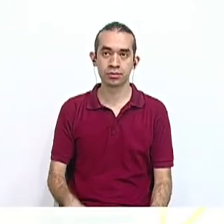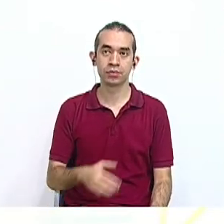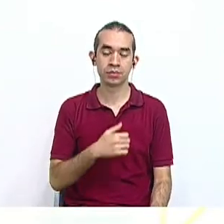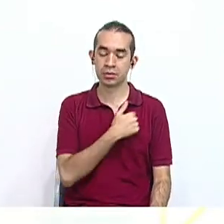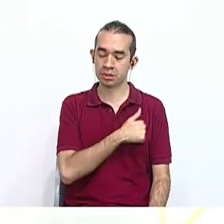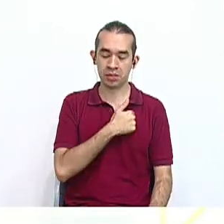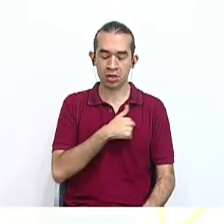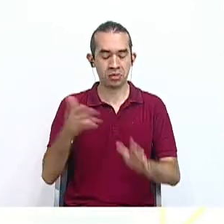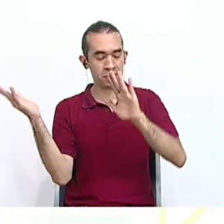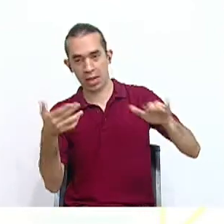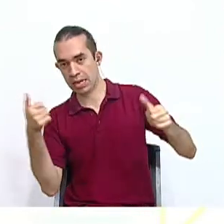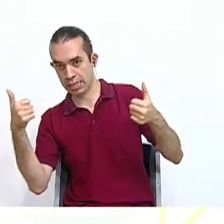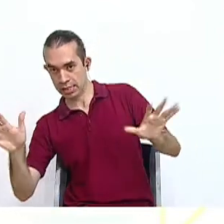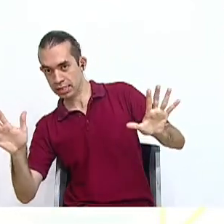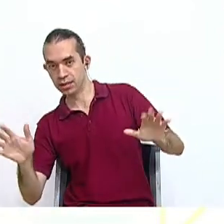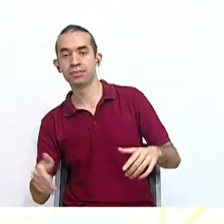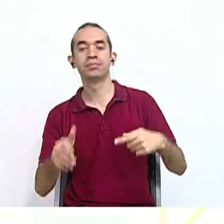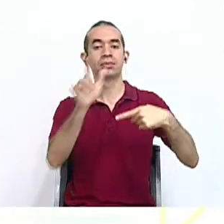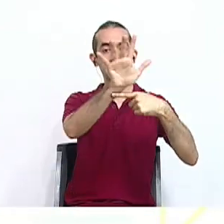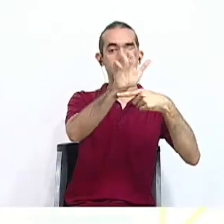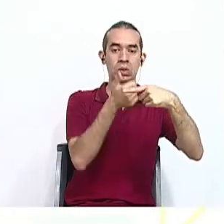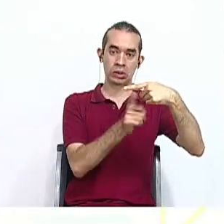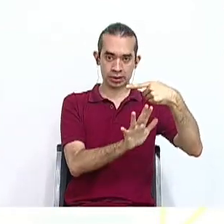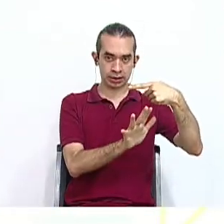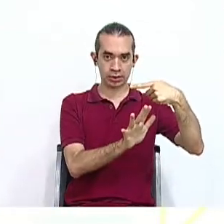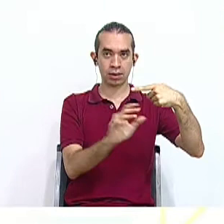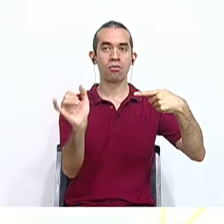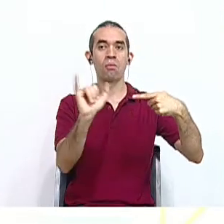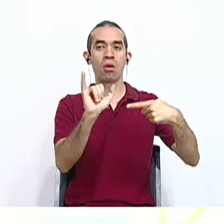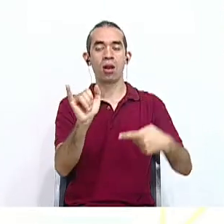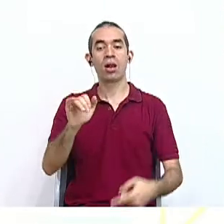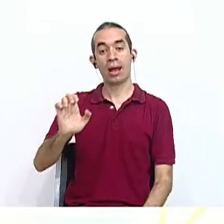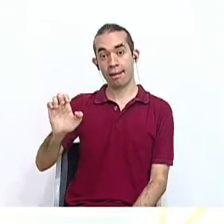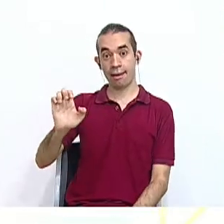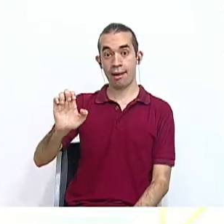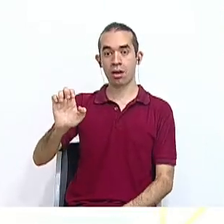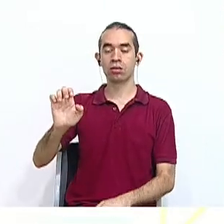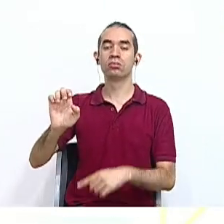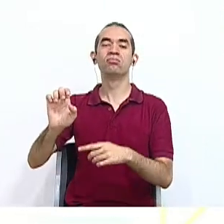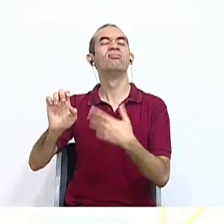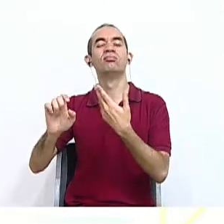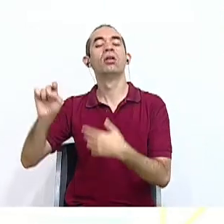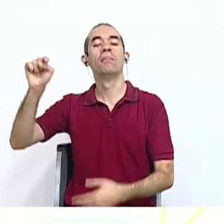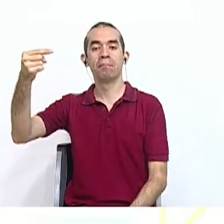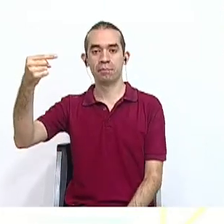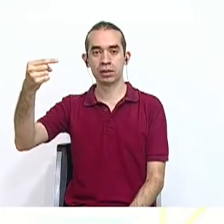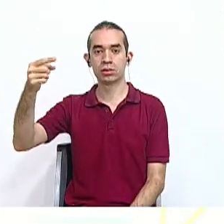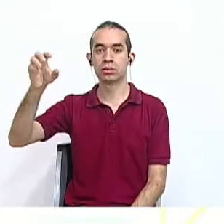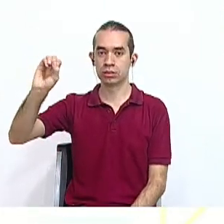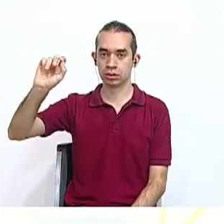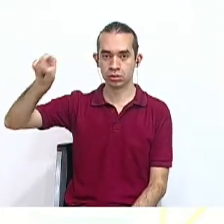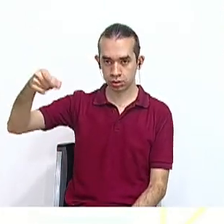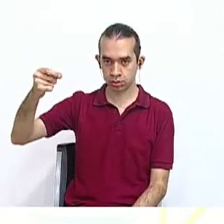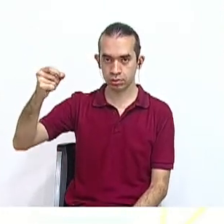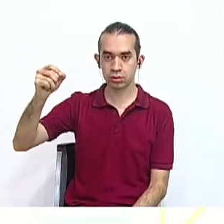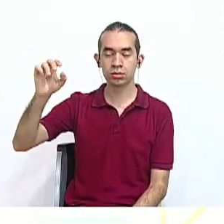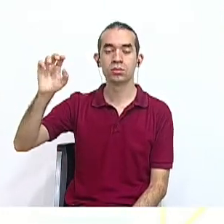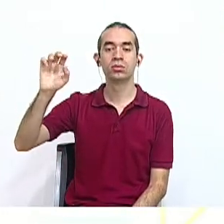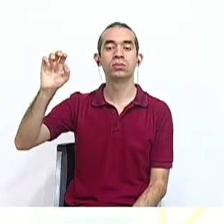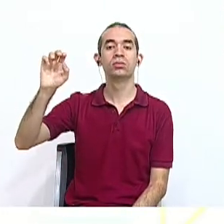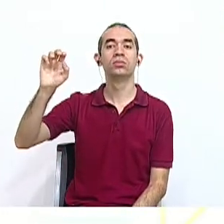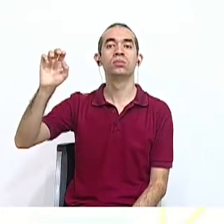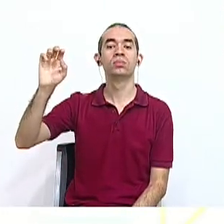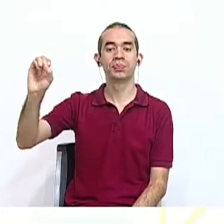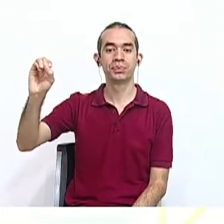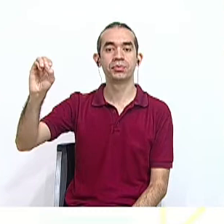Vamos a dividir por 15 y obtenemos 5 sobre 15 es igual a e elevado a la menos